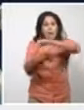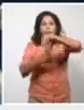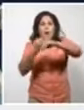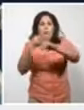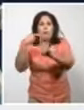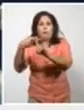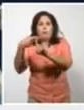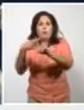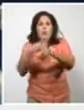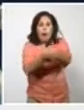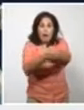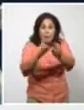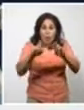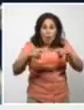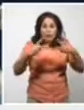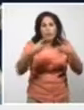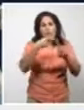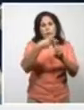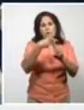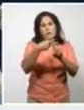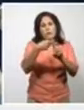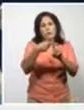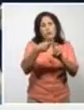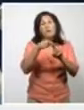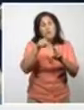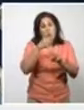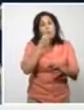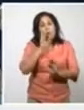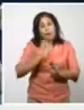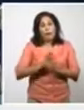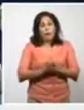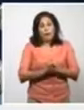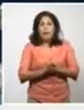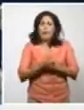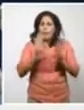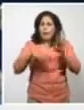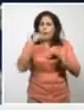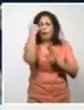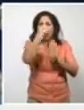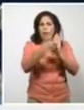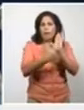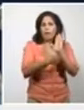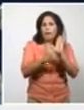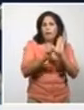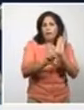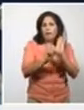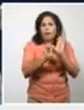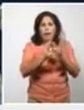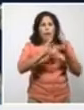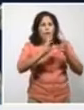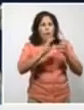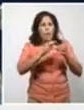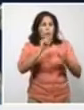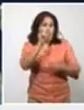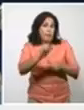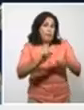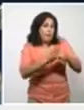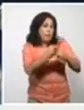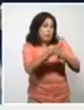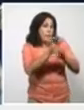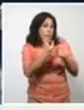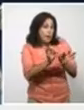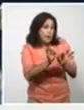se vuelve a ser positivo. Eso juega mucho con las características de este virus y con